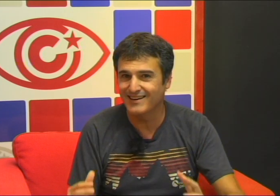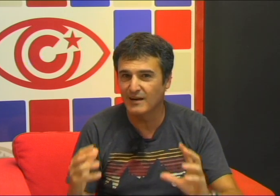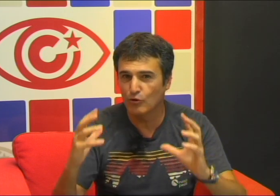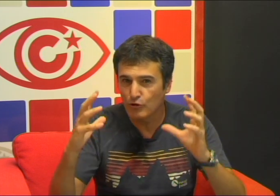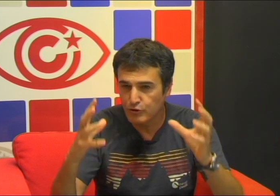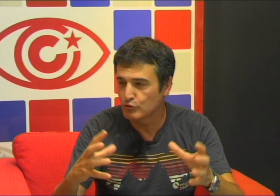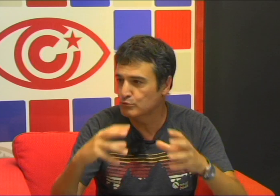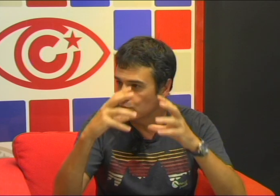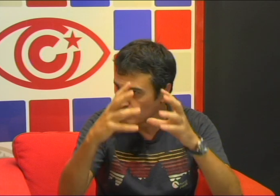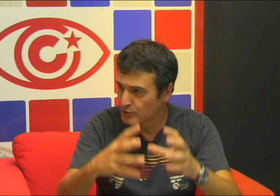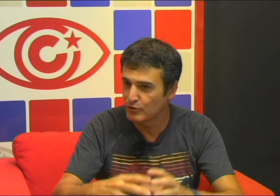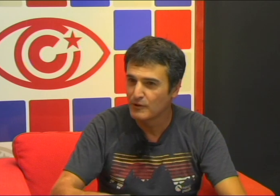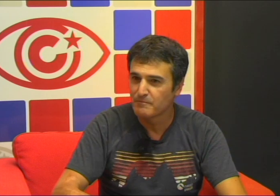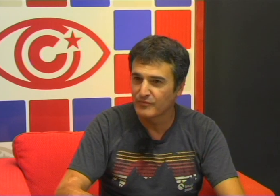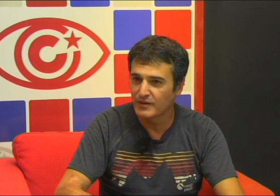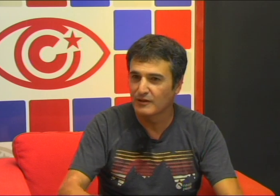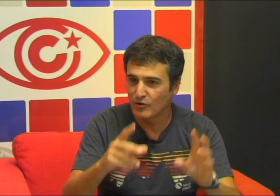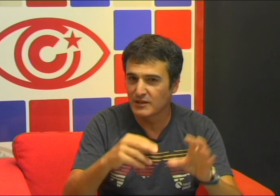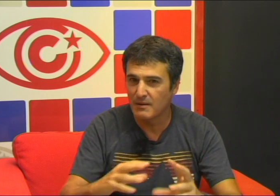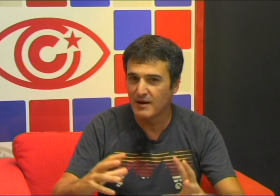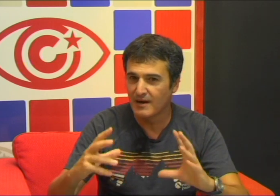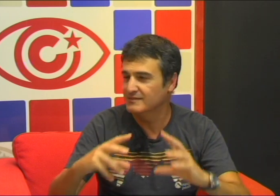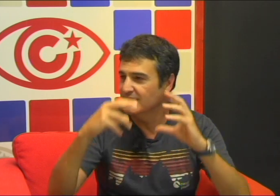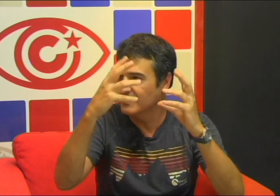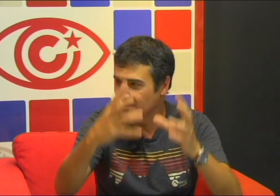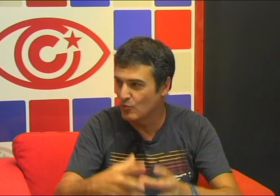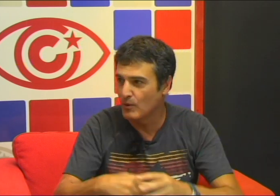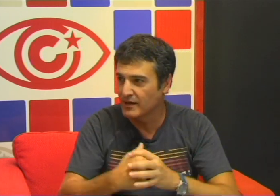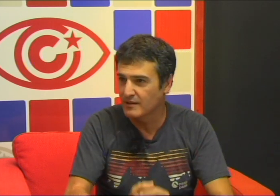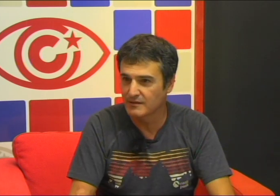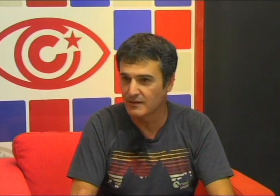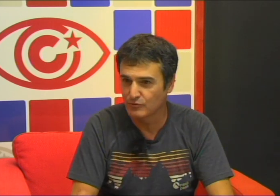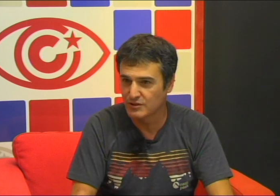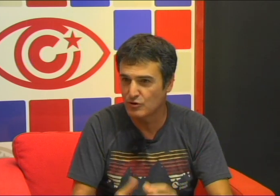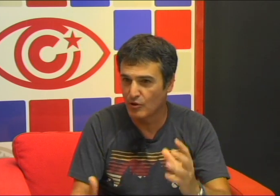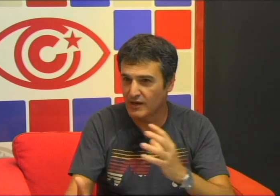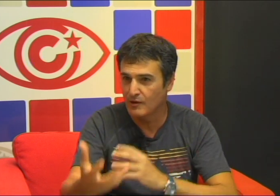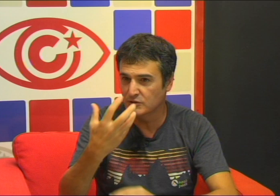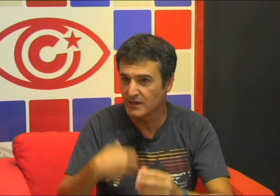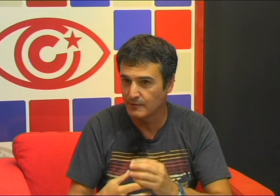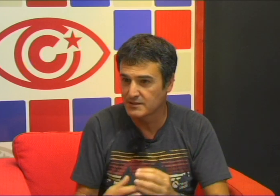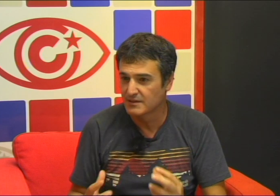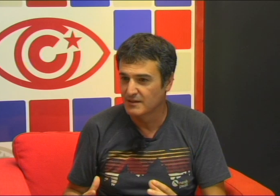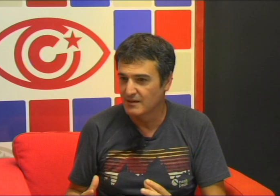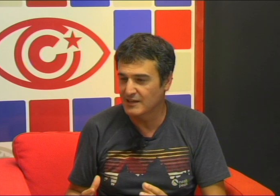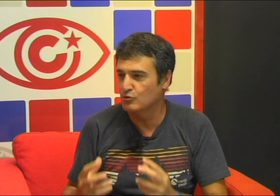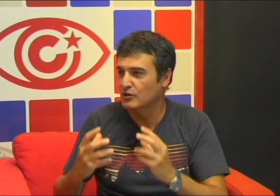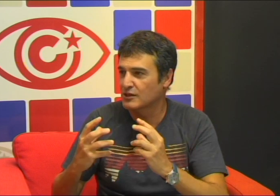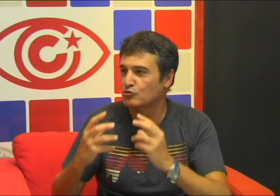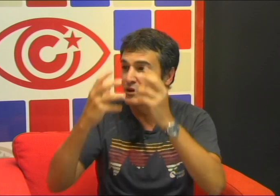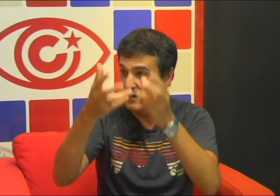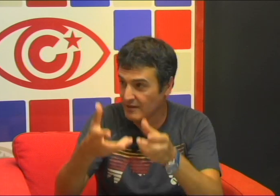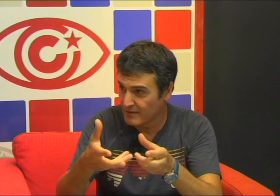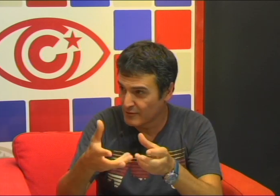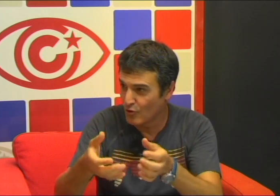especie de negocio turbio de lo que él llama la tiranía cubana etcétera es como dar la vuelta al revés la